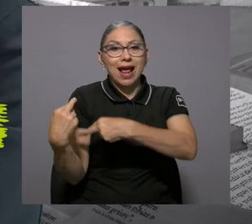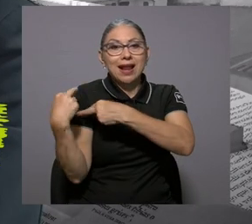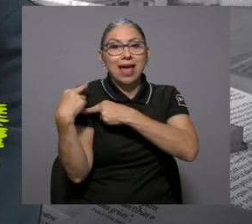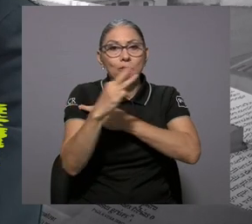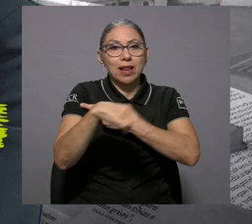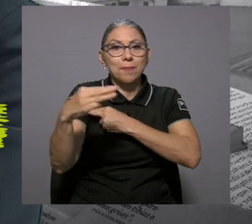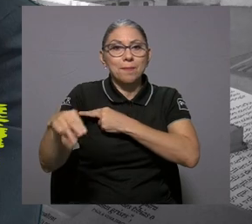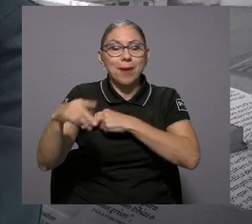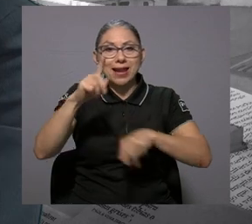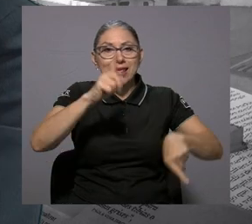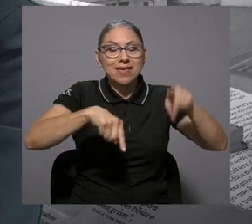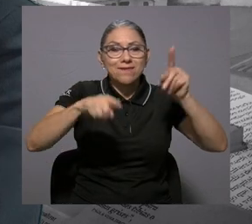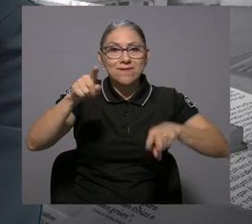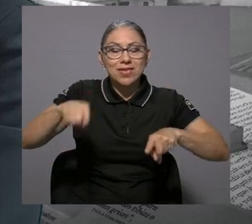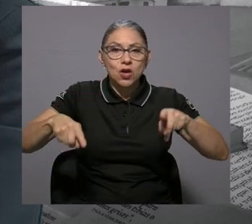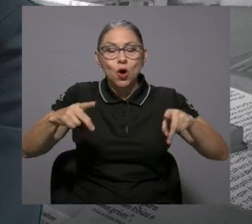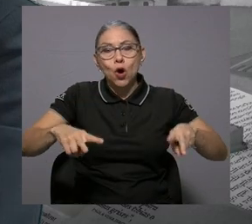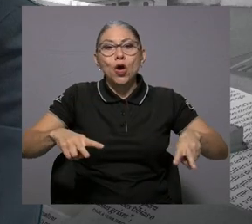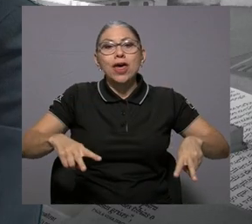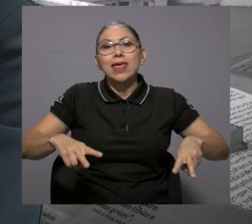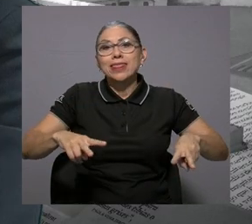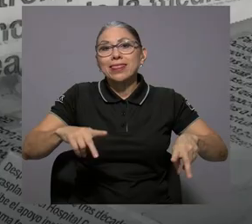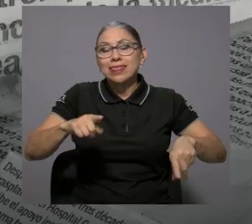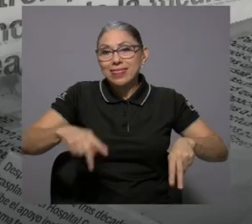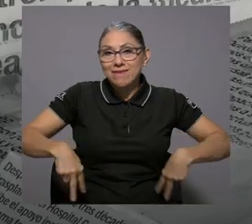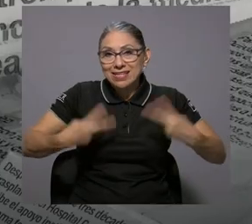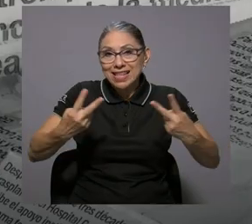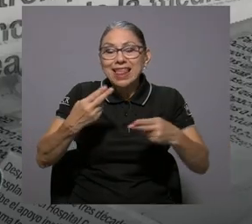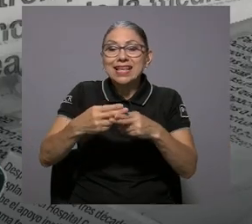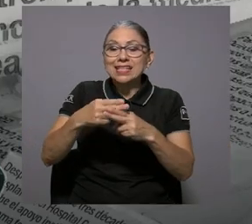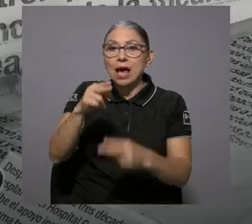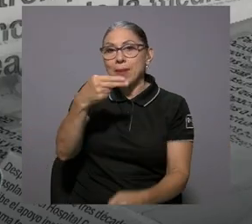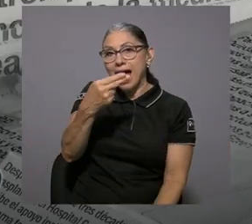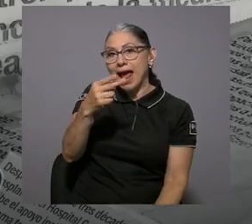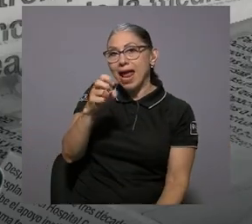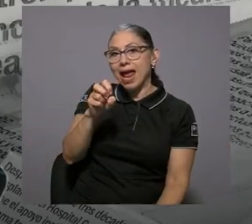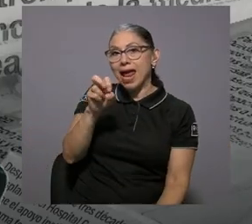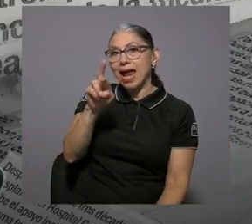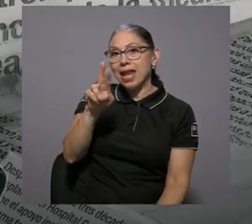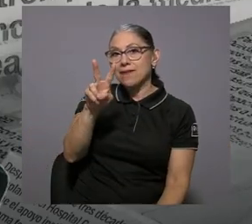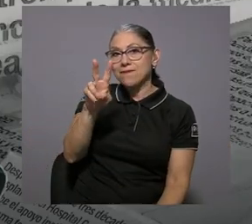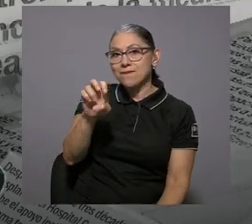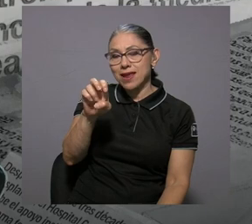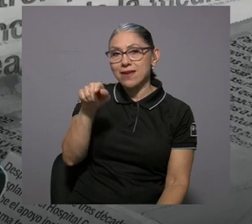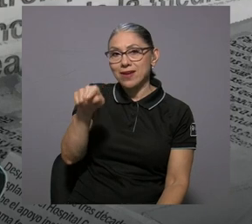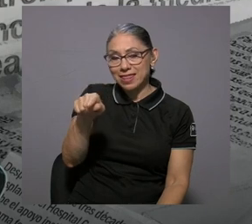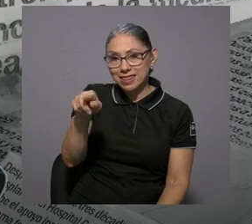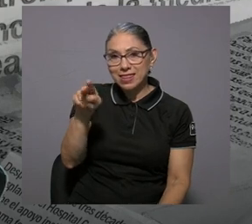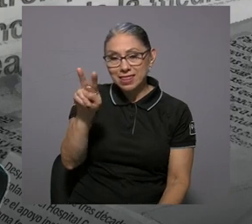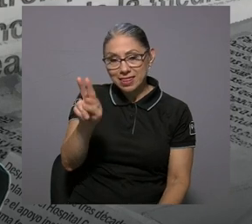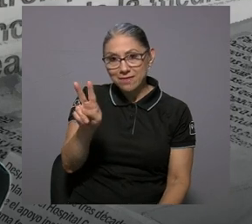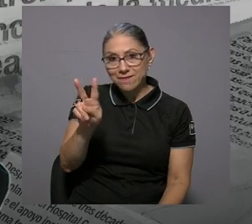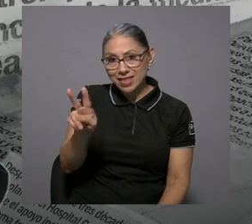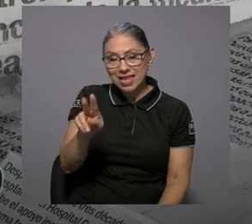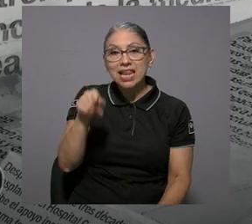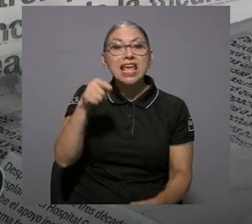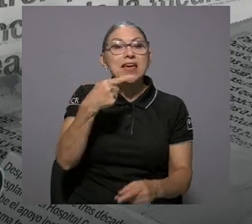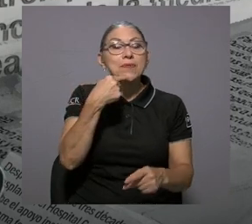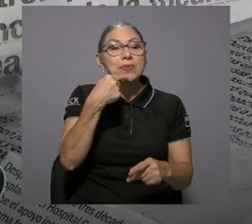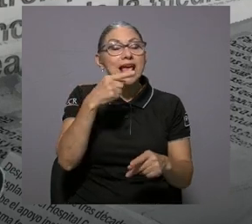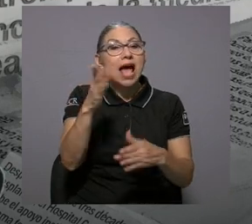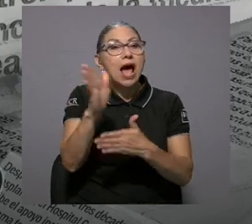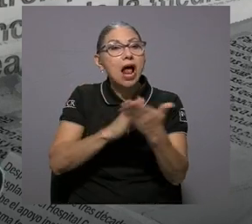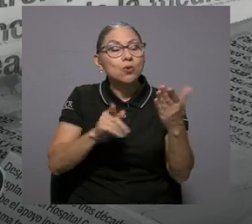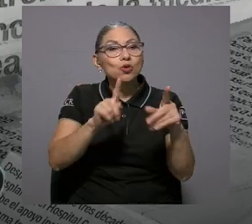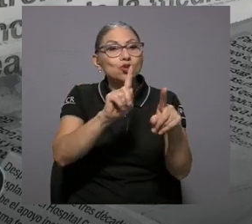biodiversidad que se llama Hervé Berville que va a expresarse sobre varios temas. Podemos citar, por ejemplo, la